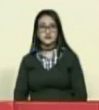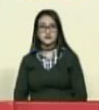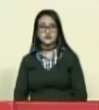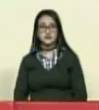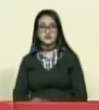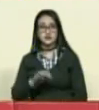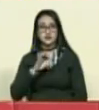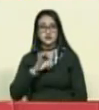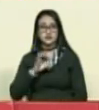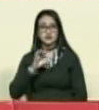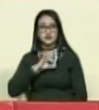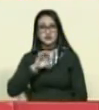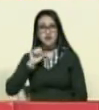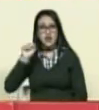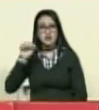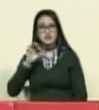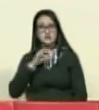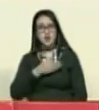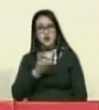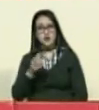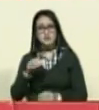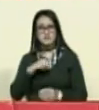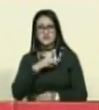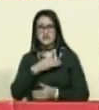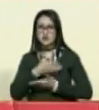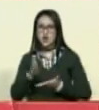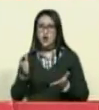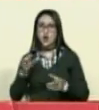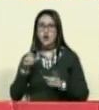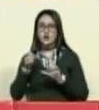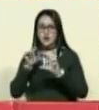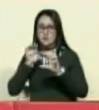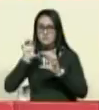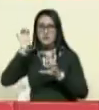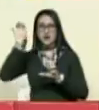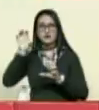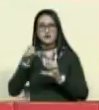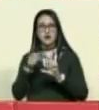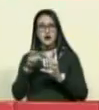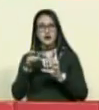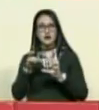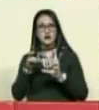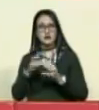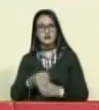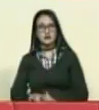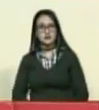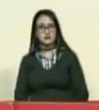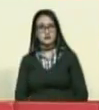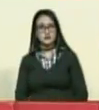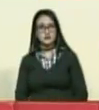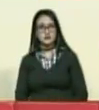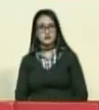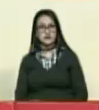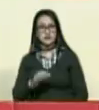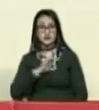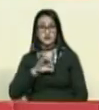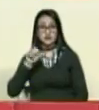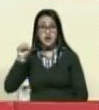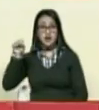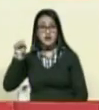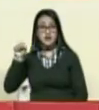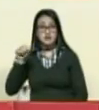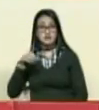El socialismo en lo social, las misiones, las grandes misiones, el carnet de la patria. Pero él hablaba del socialismo en